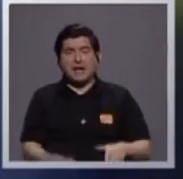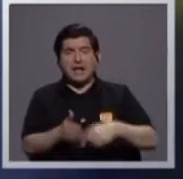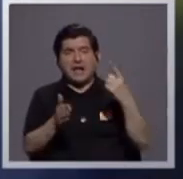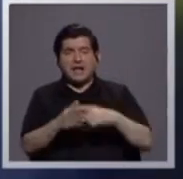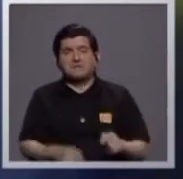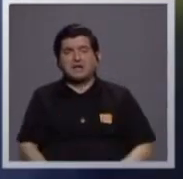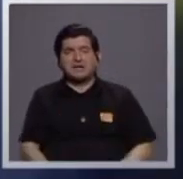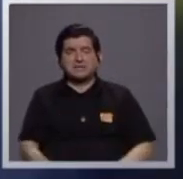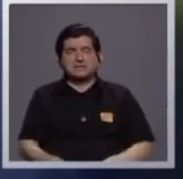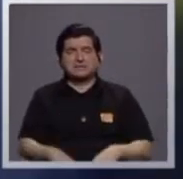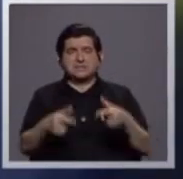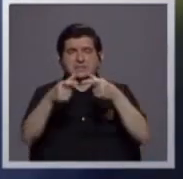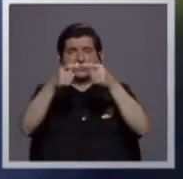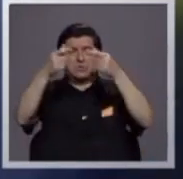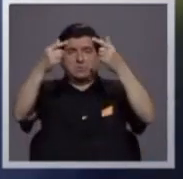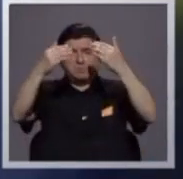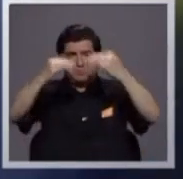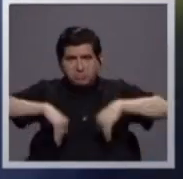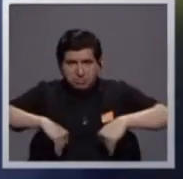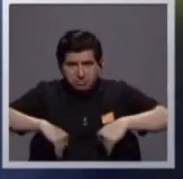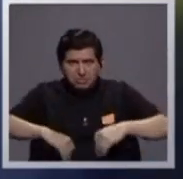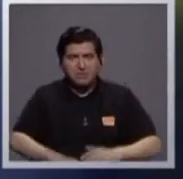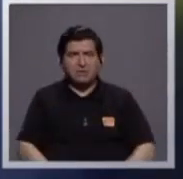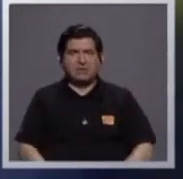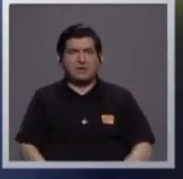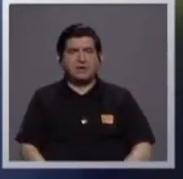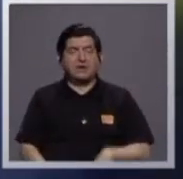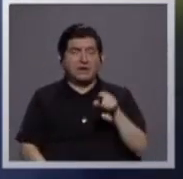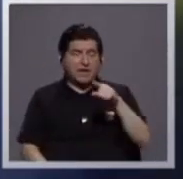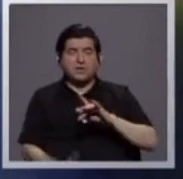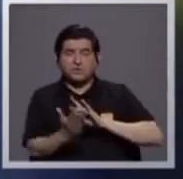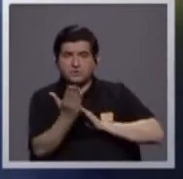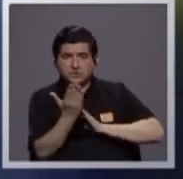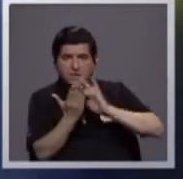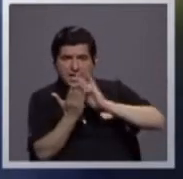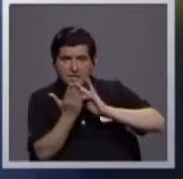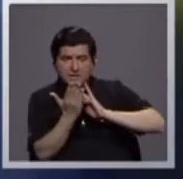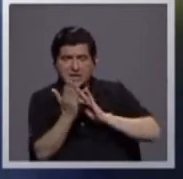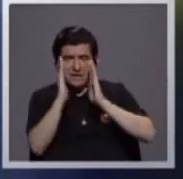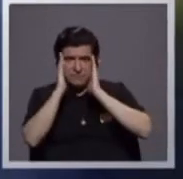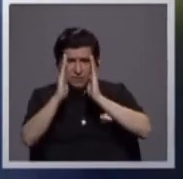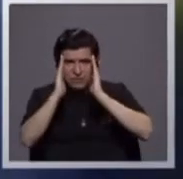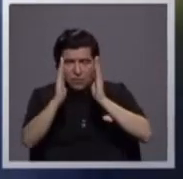en el teléfono por el cual me están siguiendo,